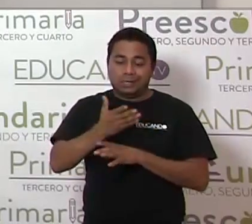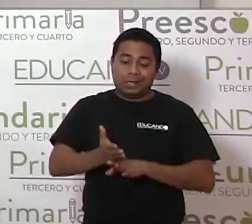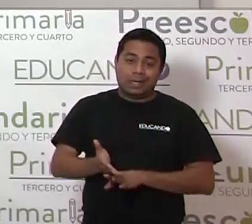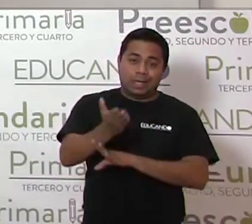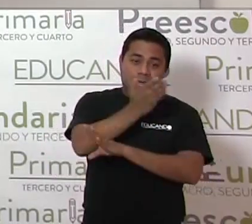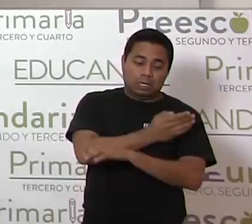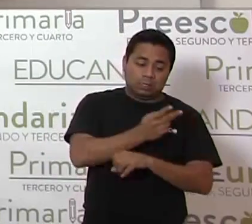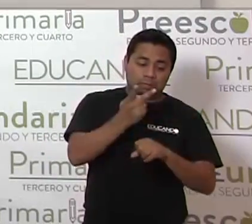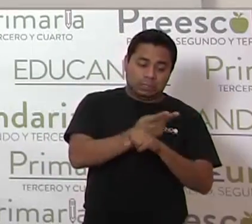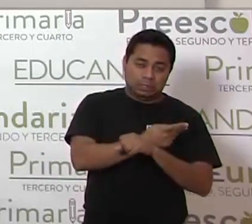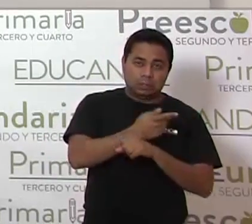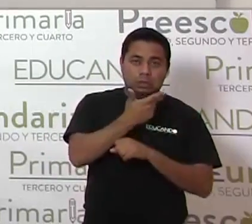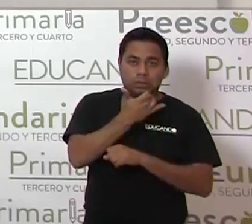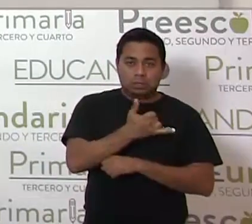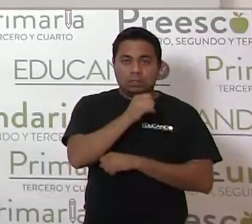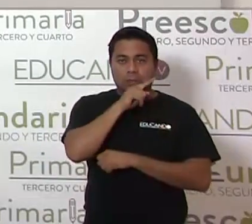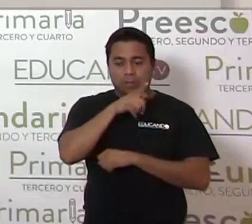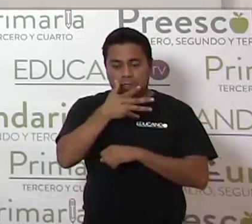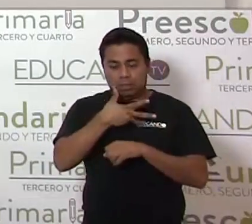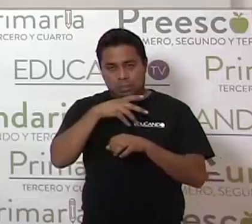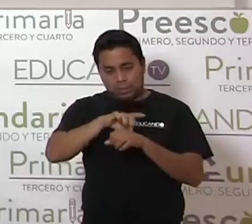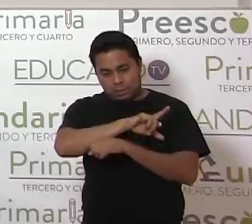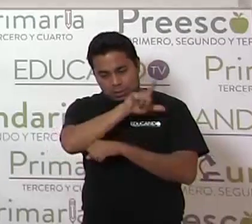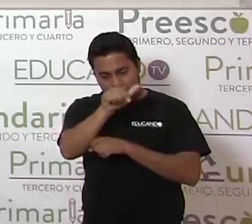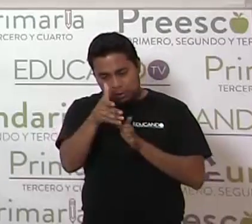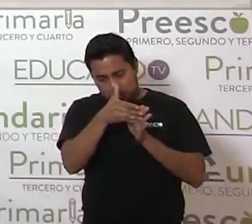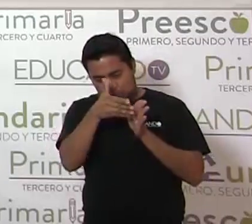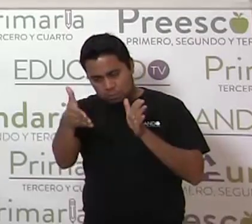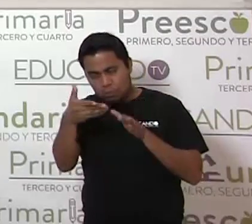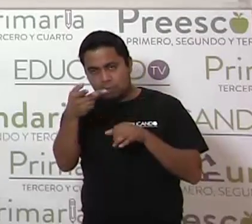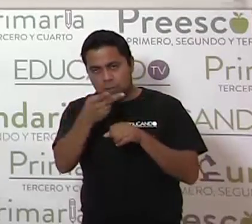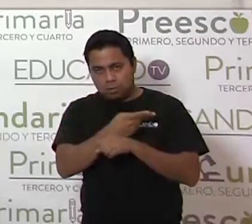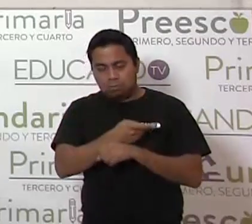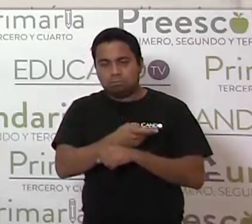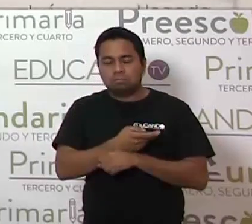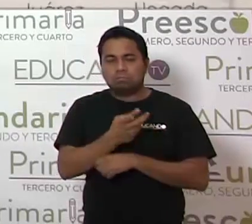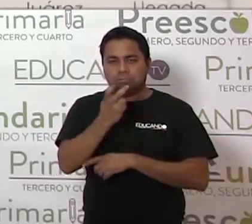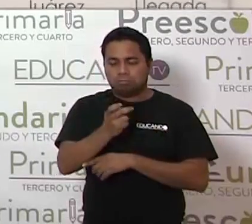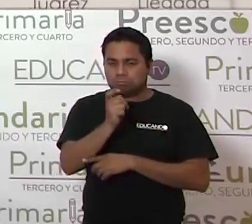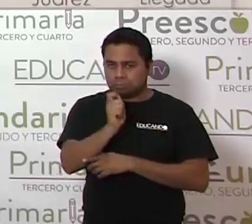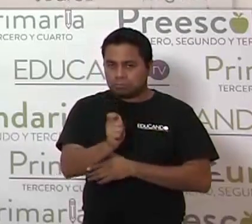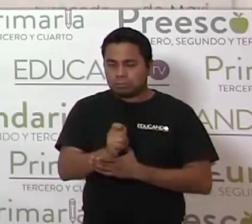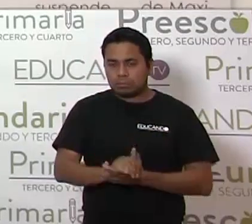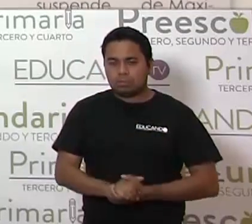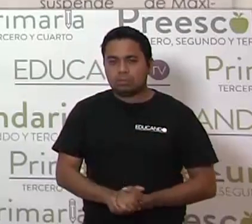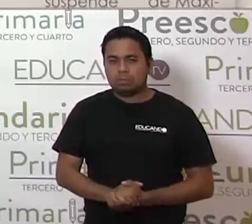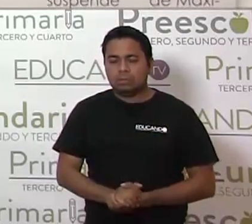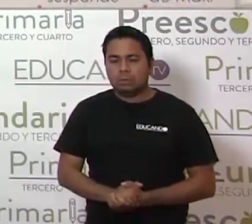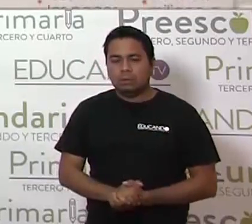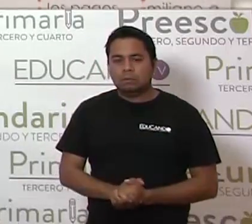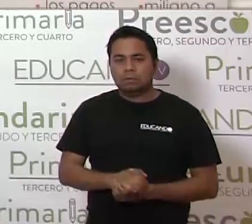y consecuencia. Bien, son sucesos, mucha atención, que están